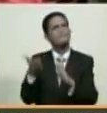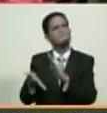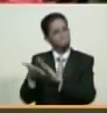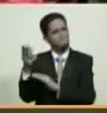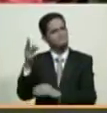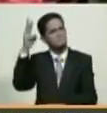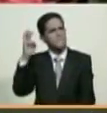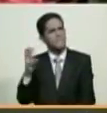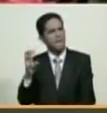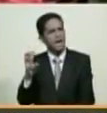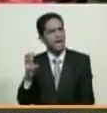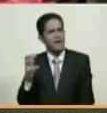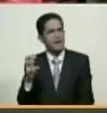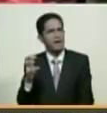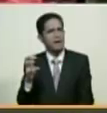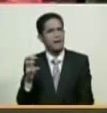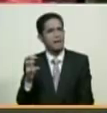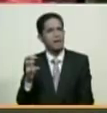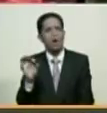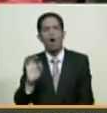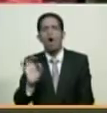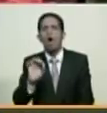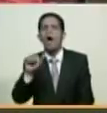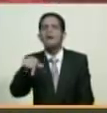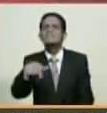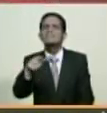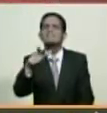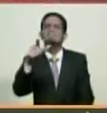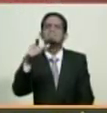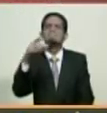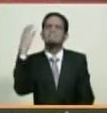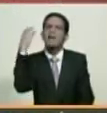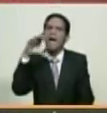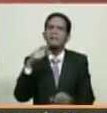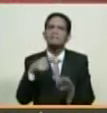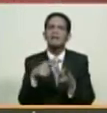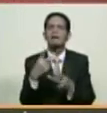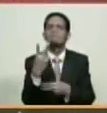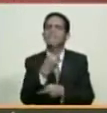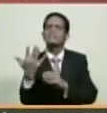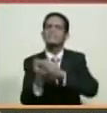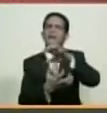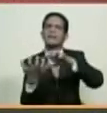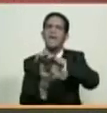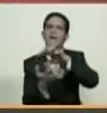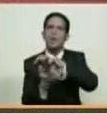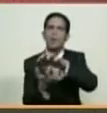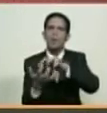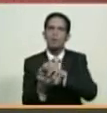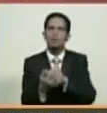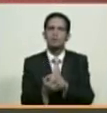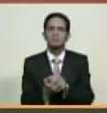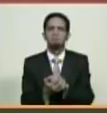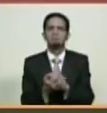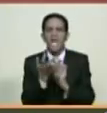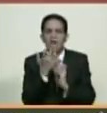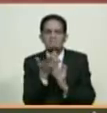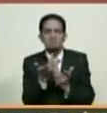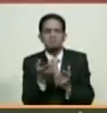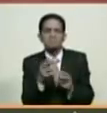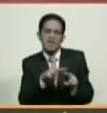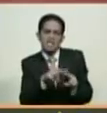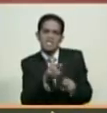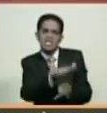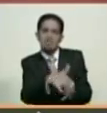Ve a Petare. O aquí, a Katia, o al 23 de enero. Si alguna vez alguna niña o